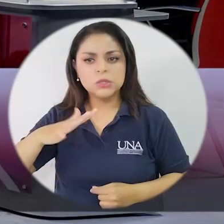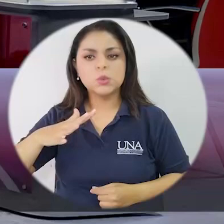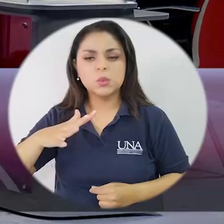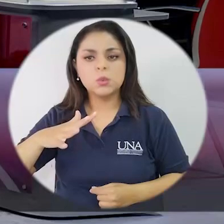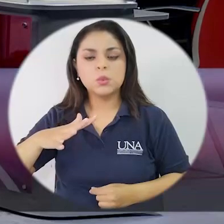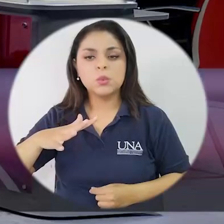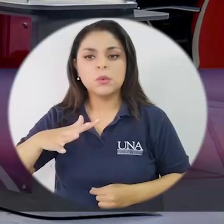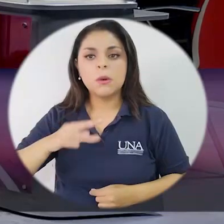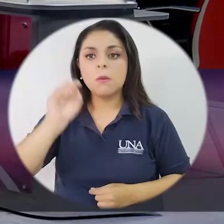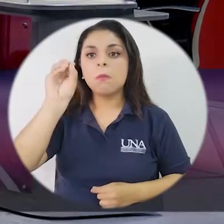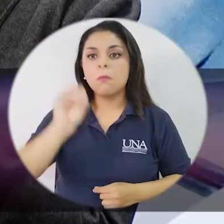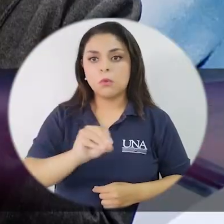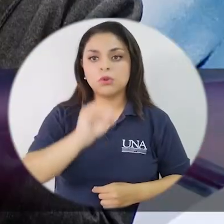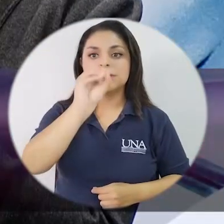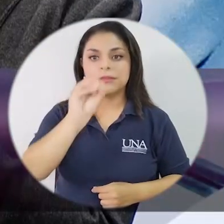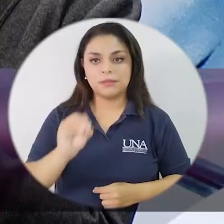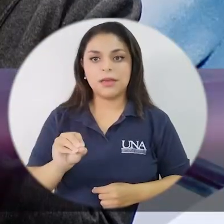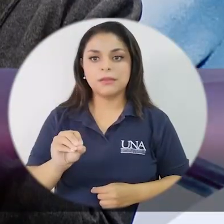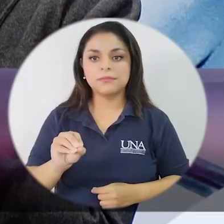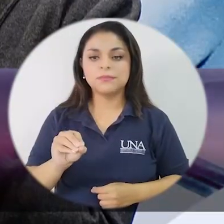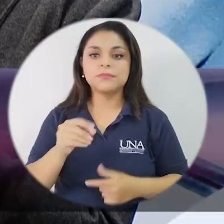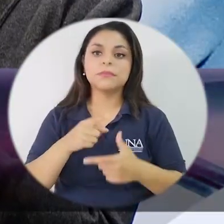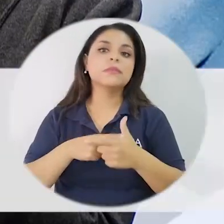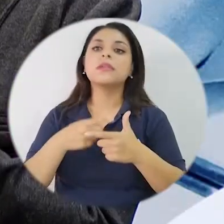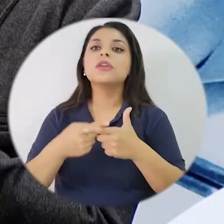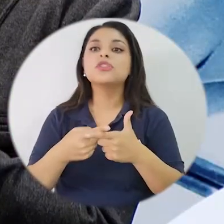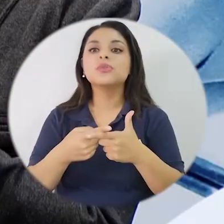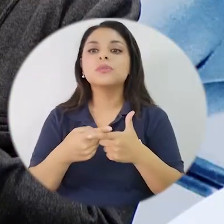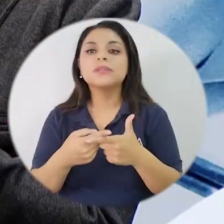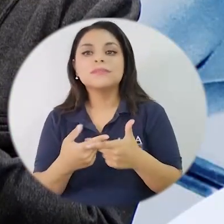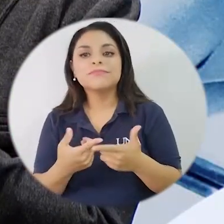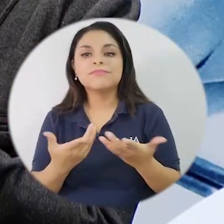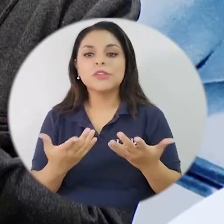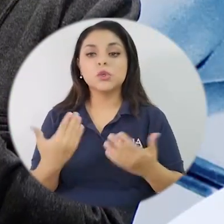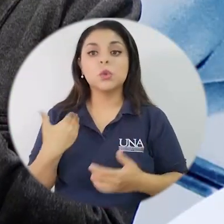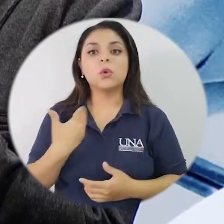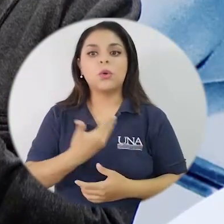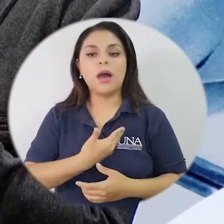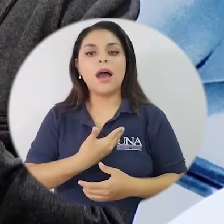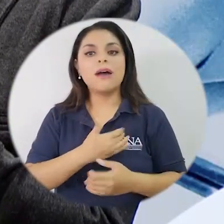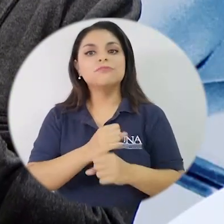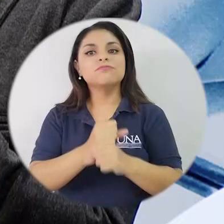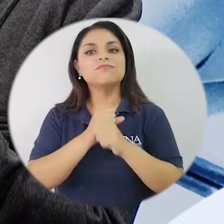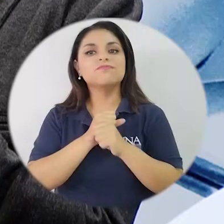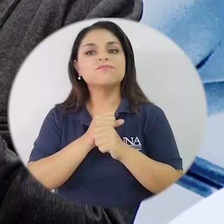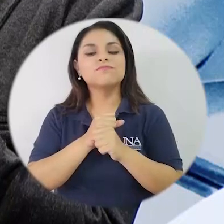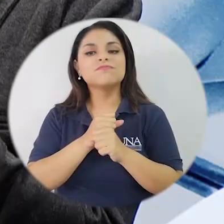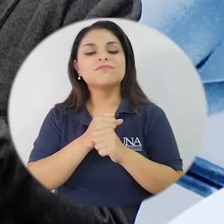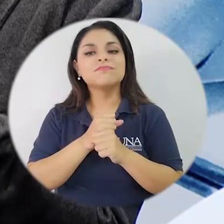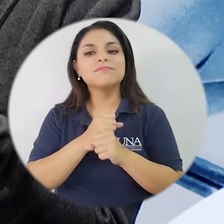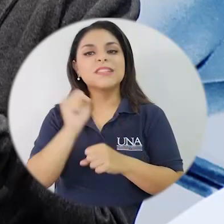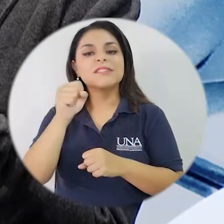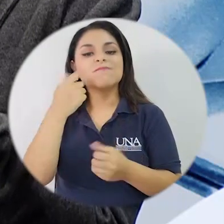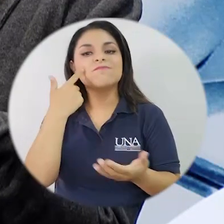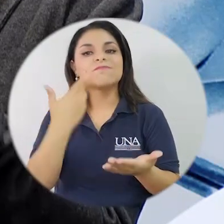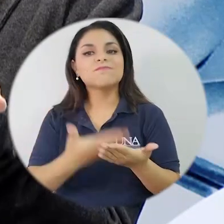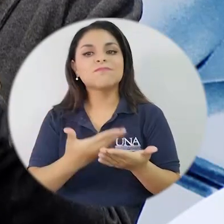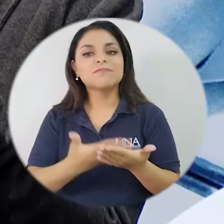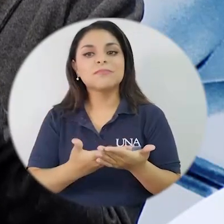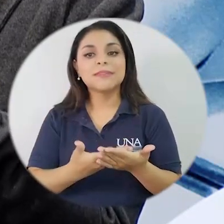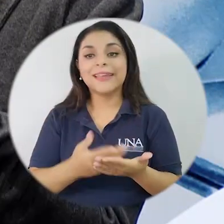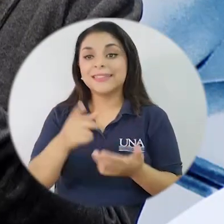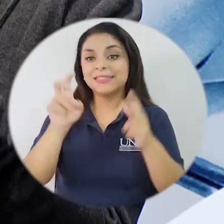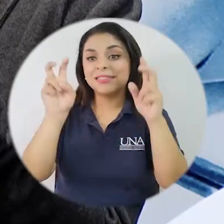Son similares en los porcentajes que se tienen. Entonces, esto nos llega a constatar de que esta temática es